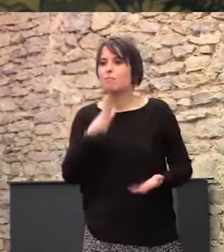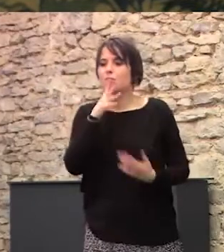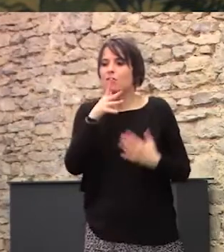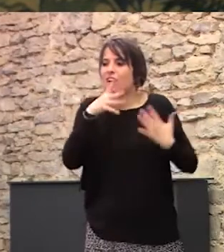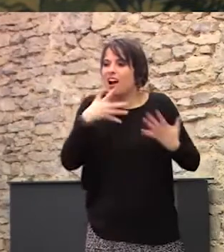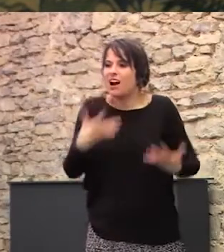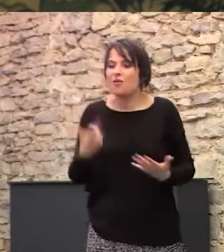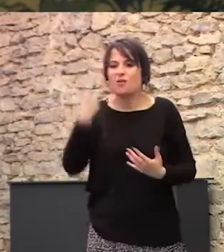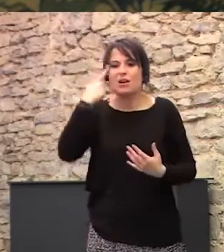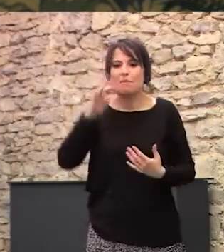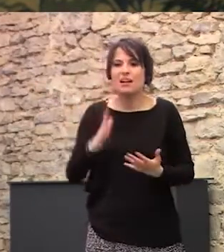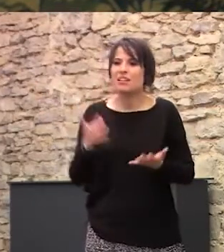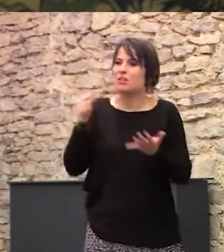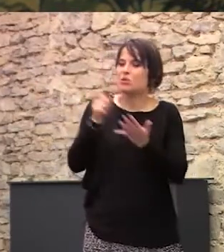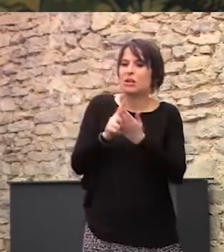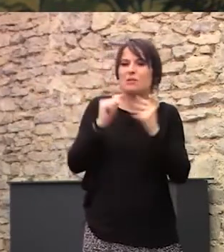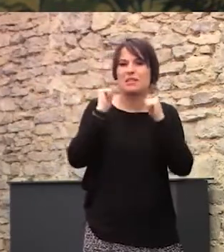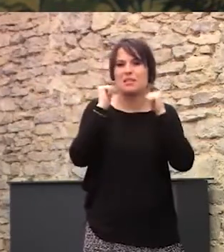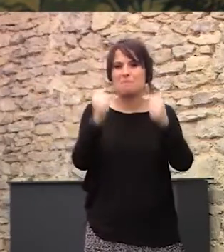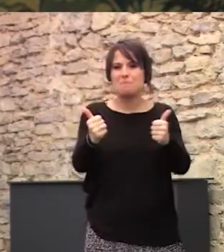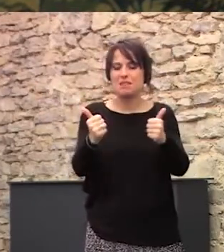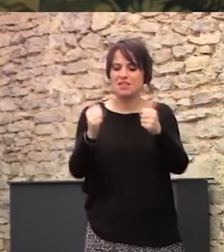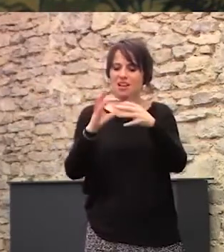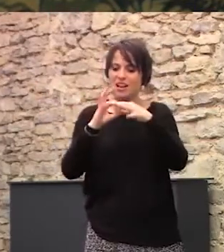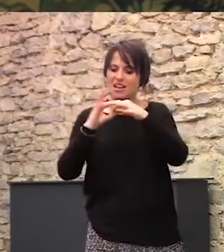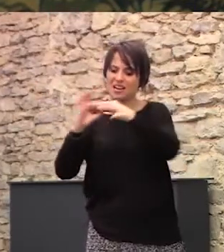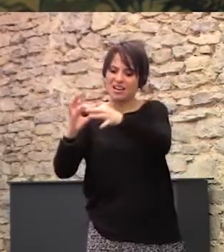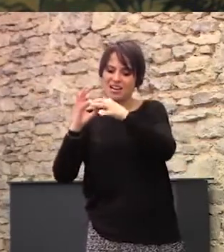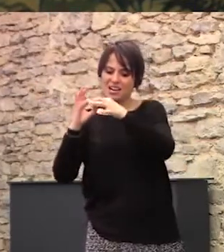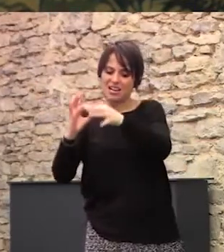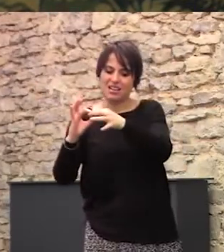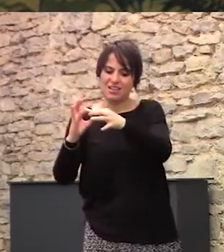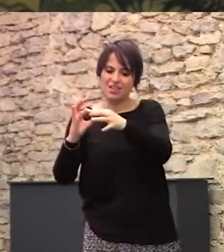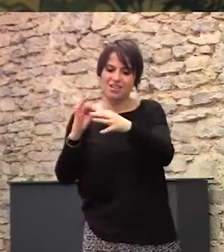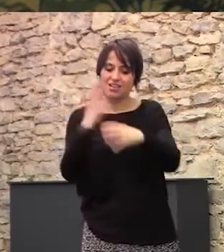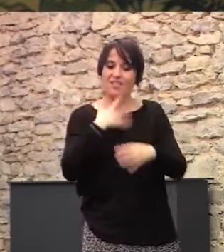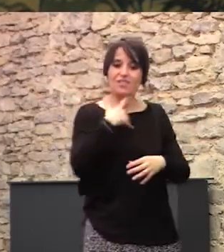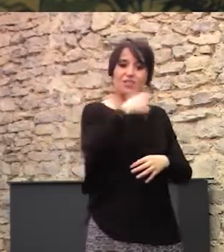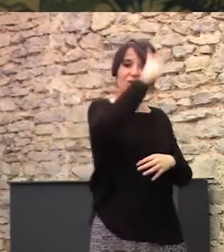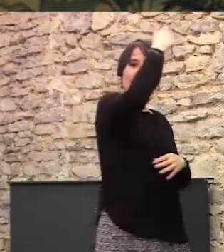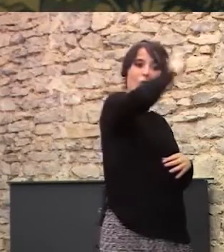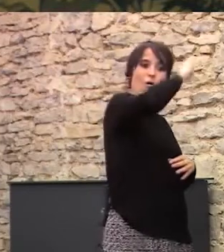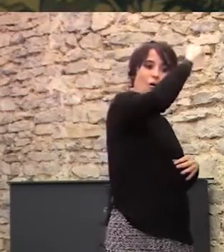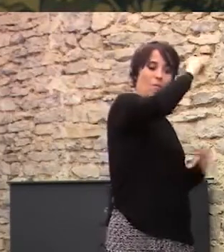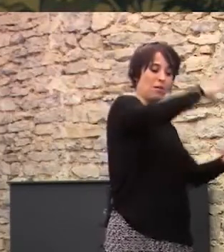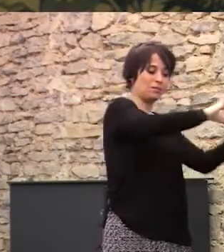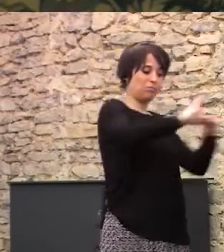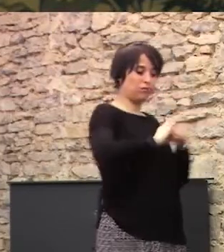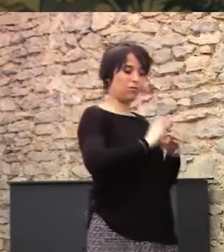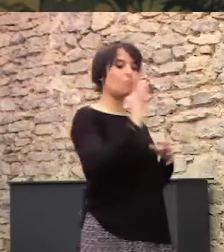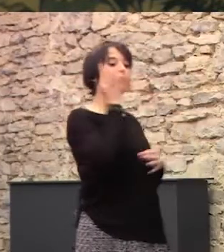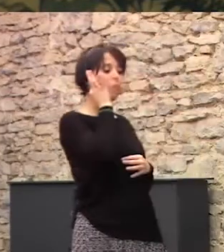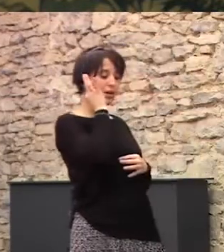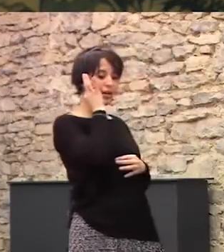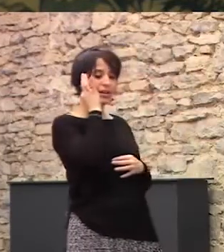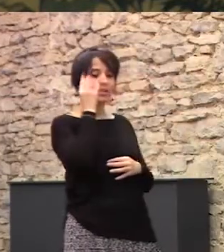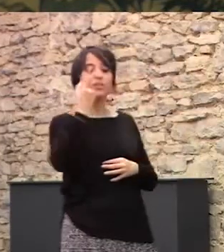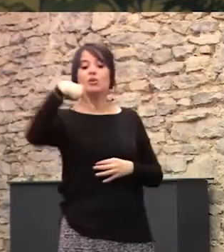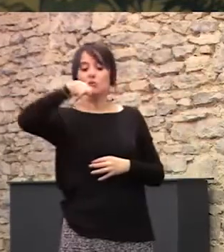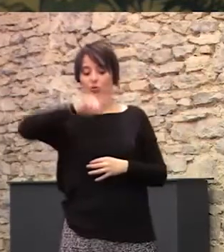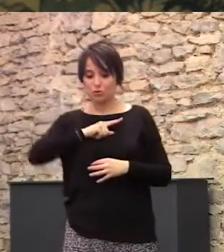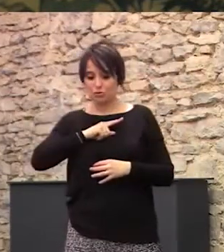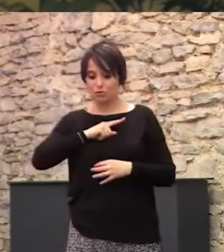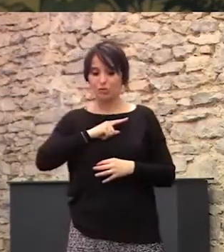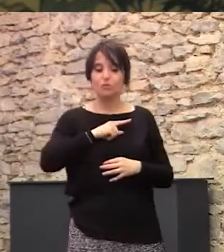la misma relación o la misma práctica que los hombres han hecho con las mujeres. Los hombres son el centro y